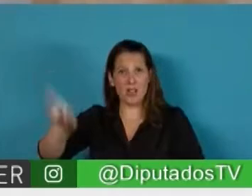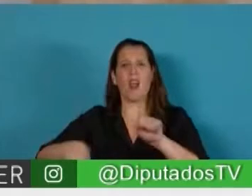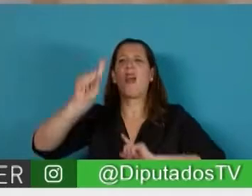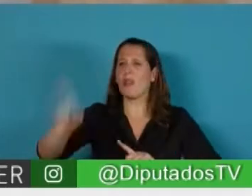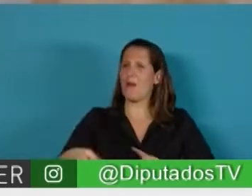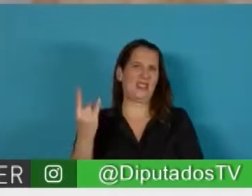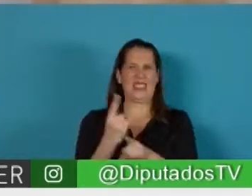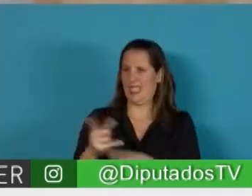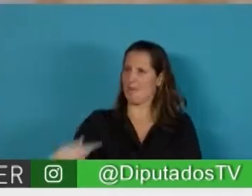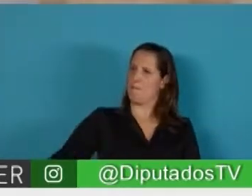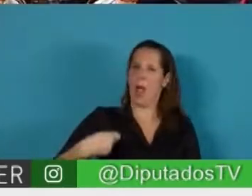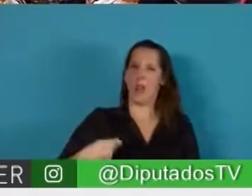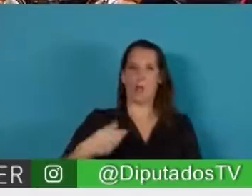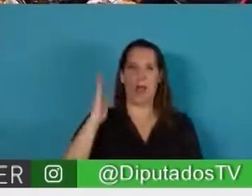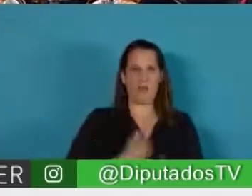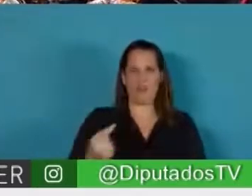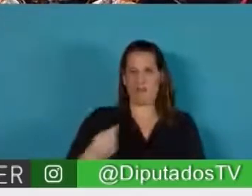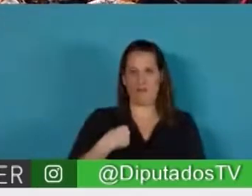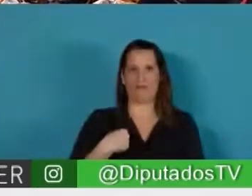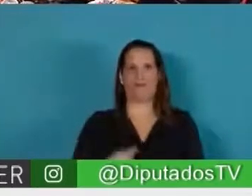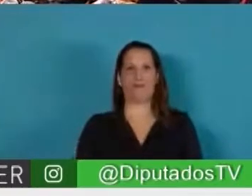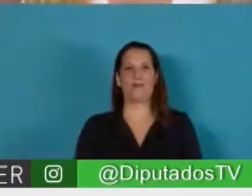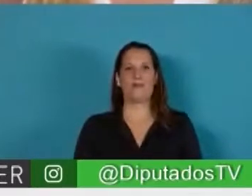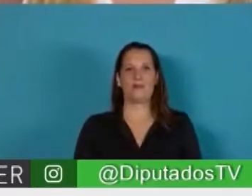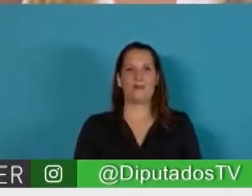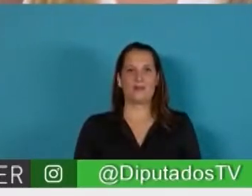como siempre, me lo demanden. Gracias.